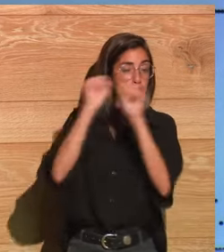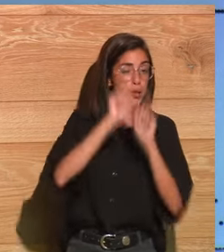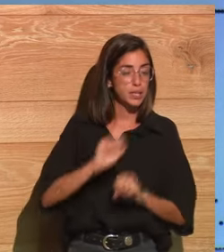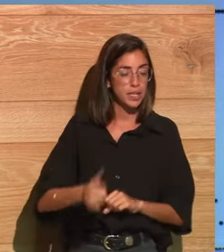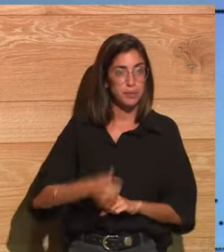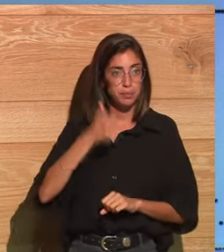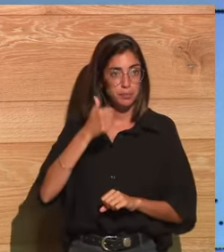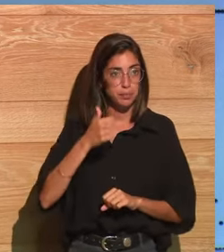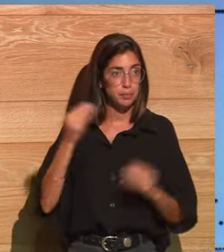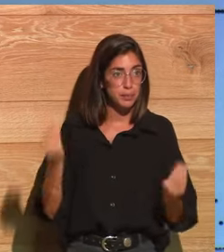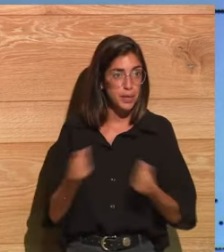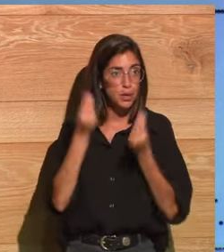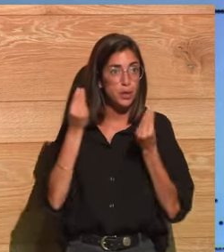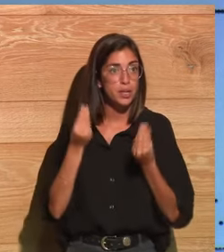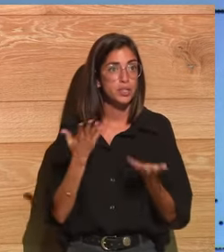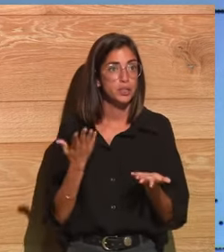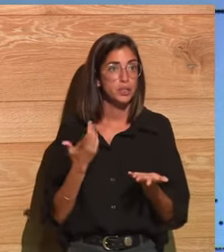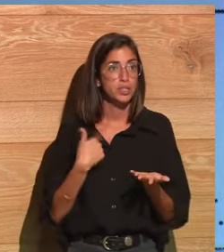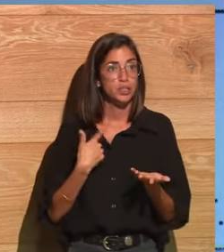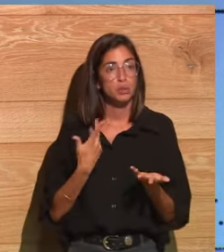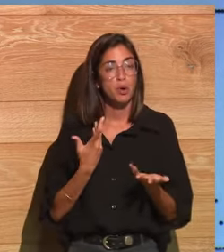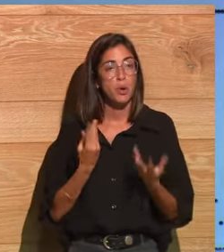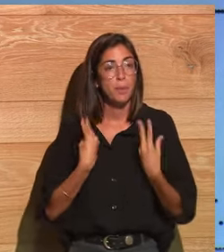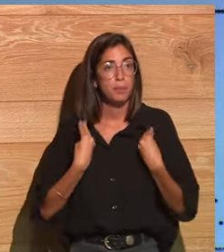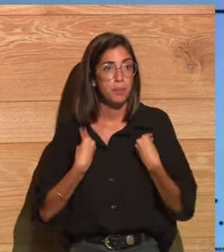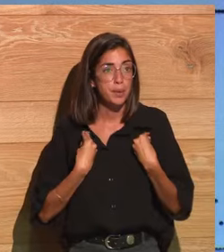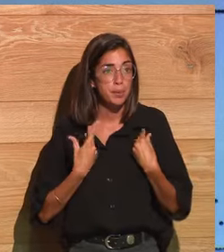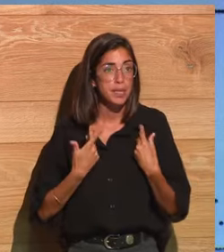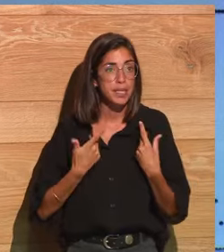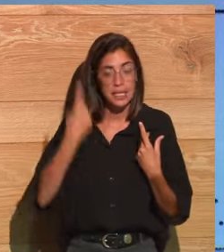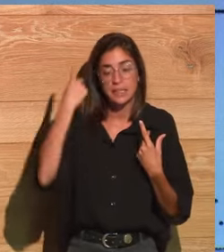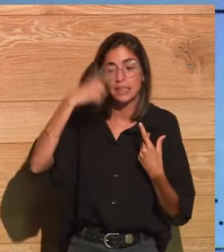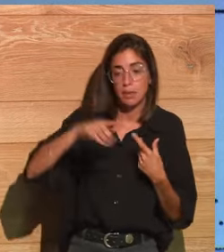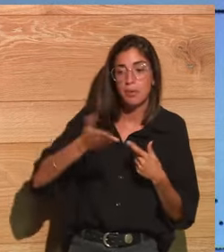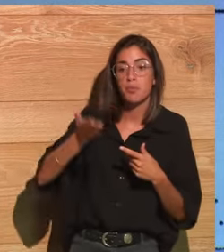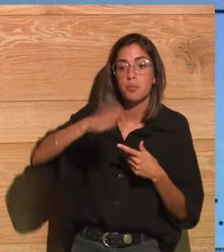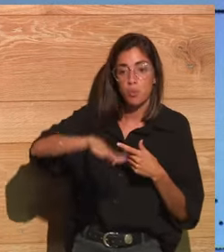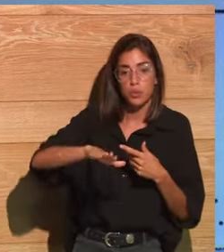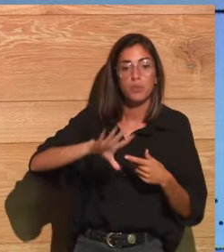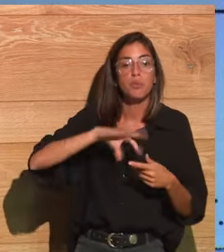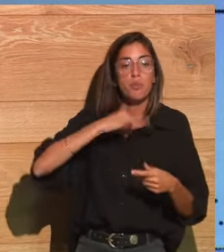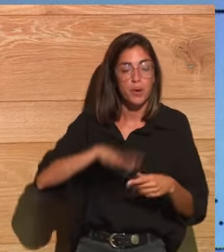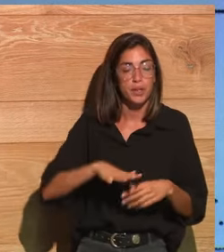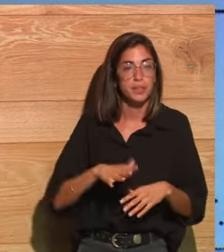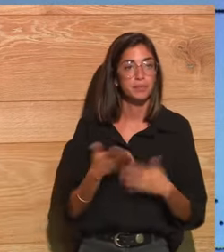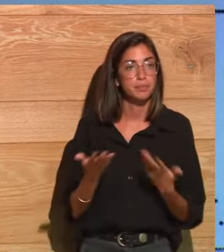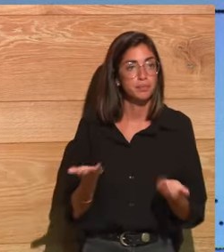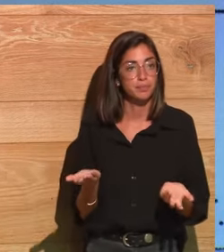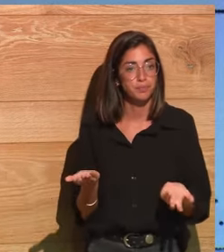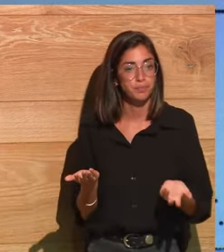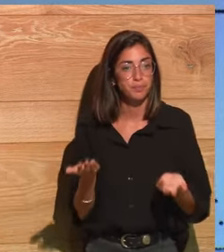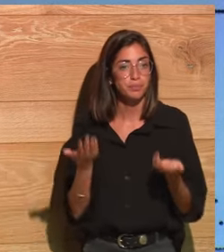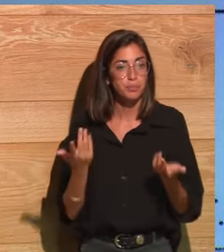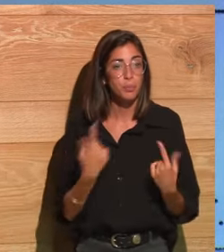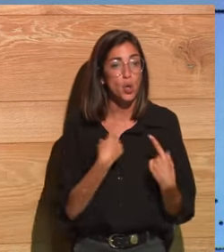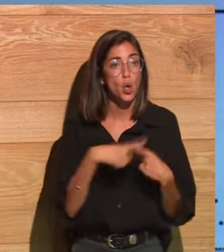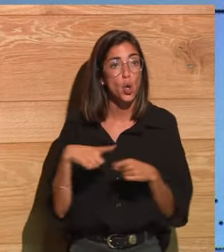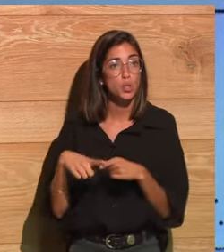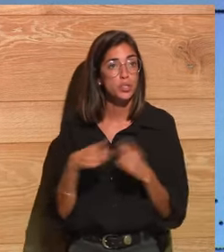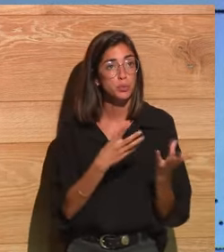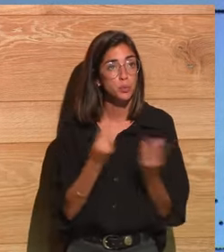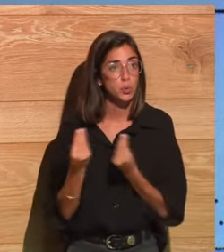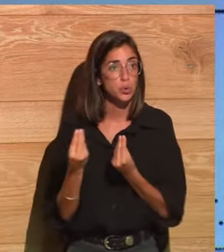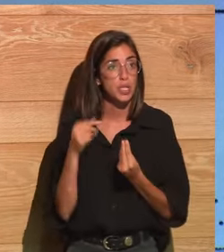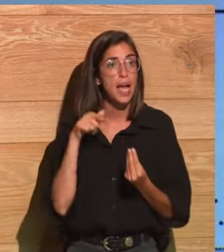tenemos es vivir con esa conciencia de la muerte, ¿no? Prever ese momento final que todos sabemos que vendrá. Entonces, hay muchas cosas. Claro, ¿qué es lo que prima aquí?